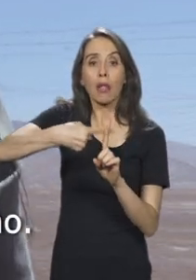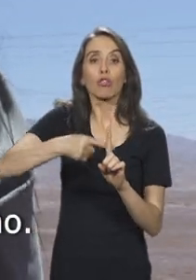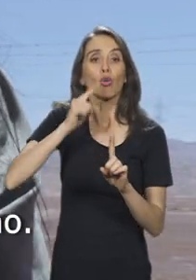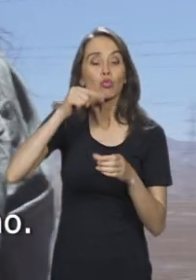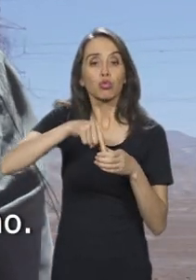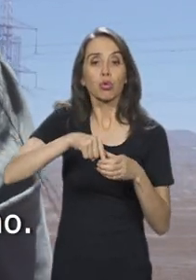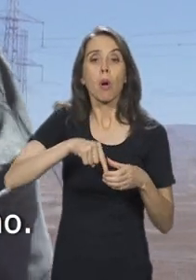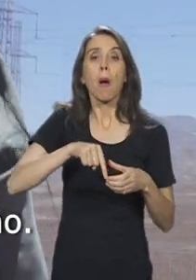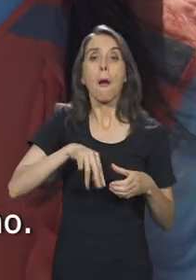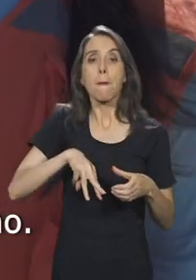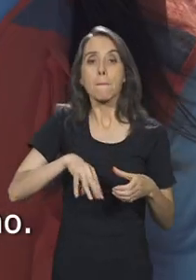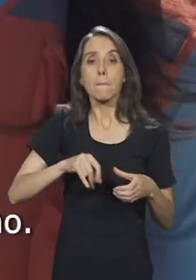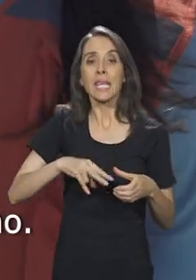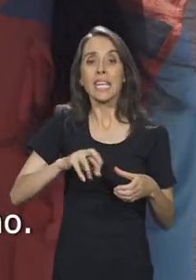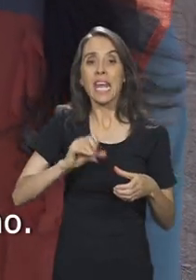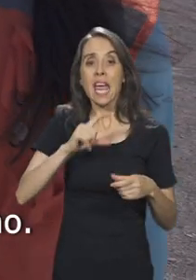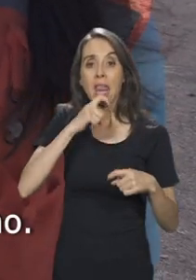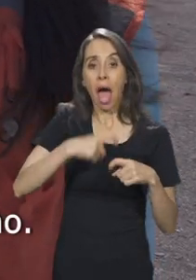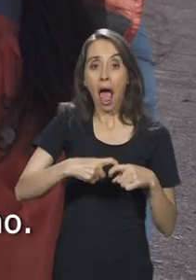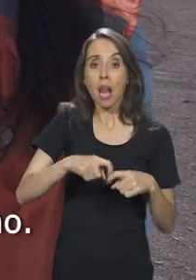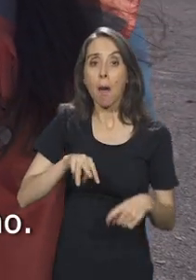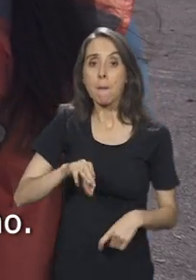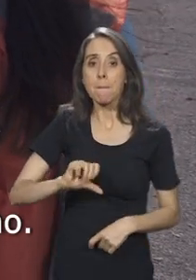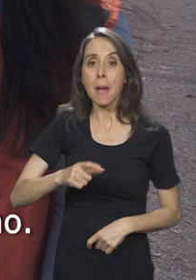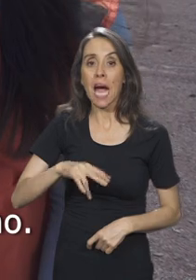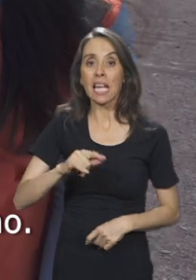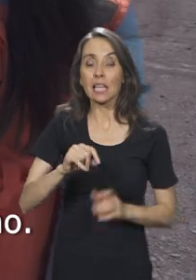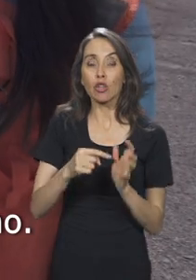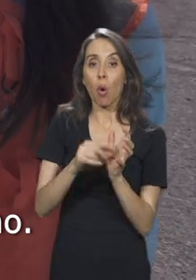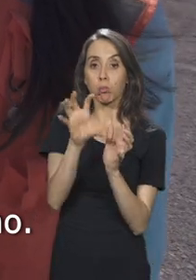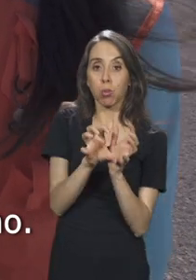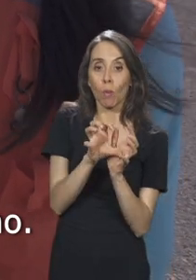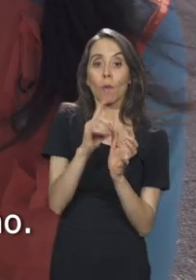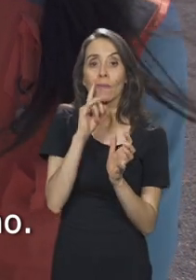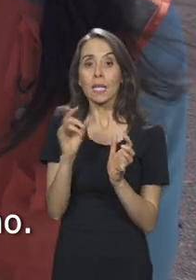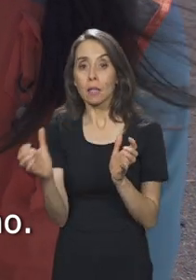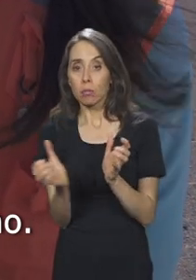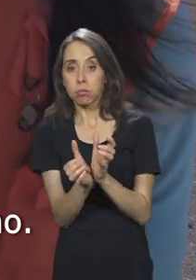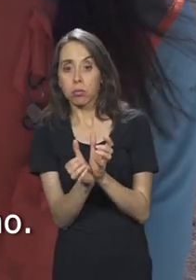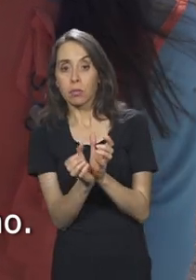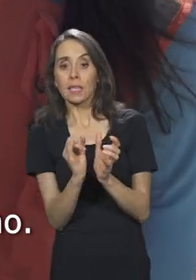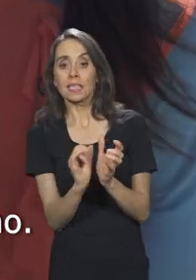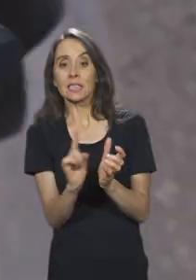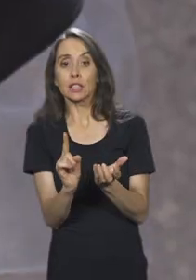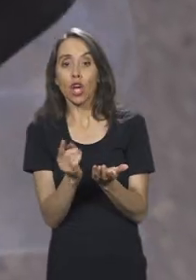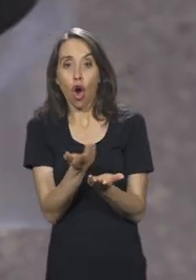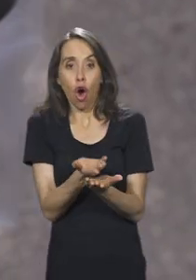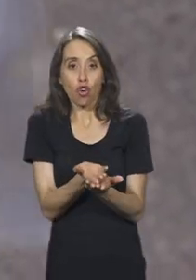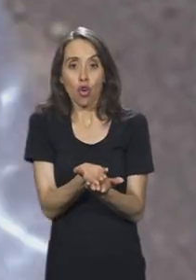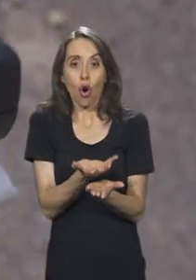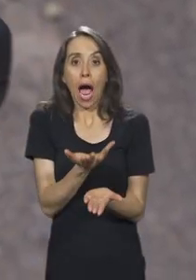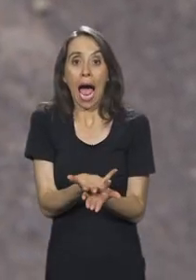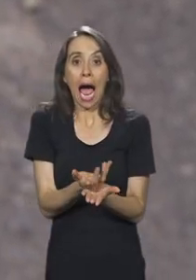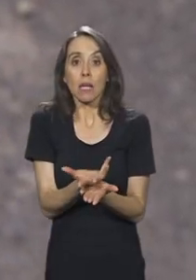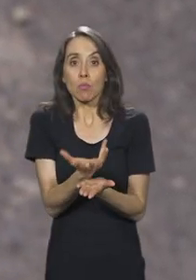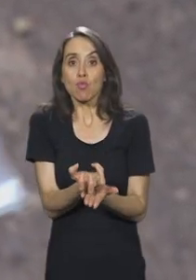que hay minerales magnéticos, y nos va a permitir entonces ver si tiene magnetismo o no.